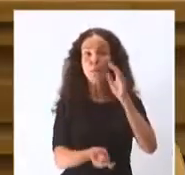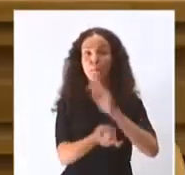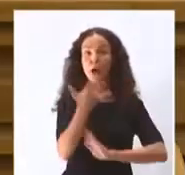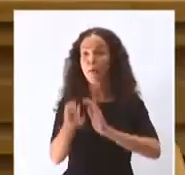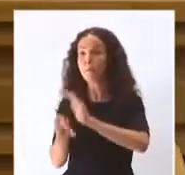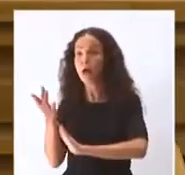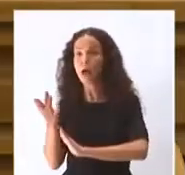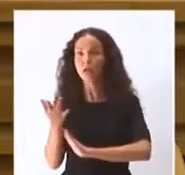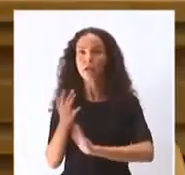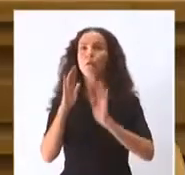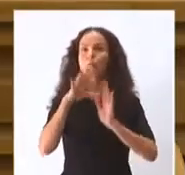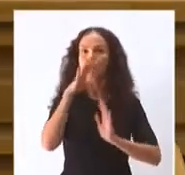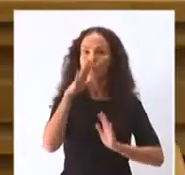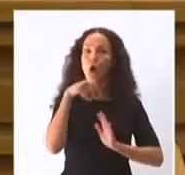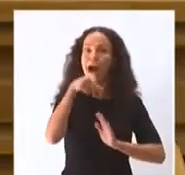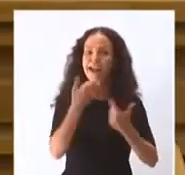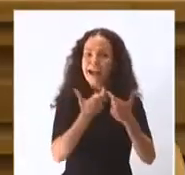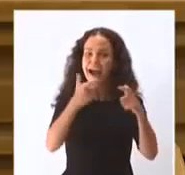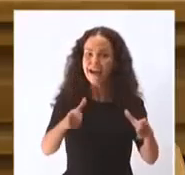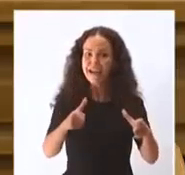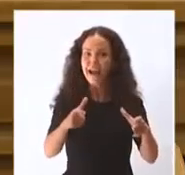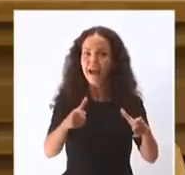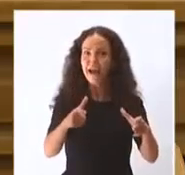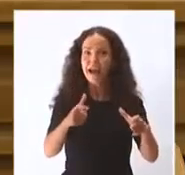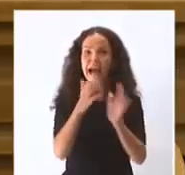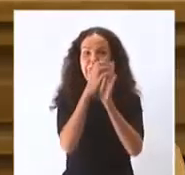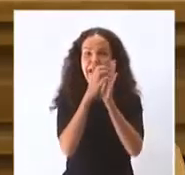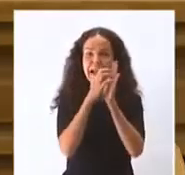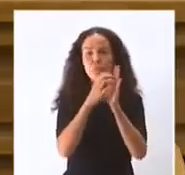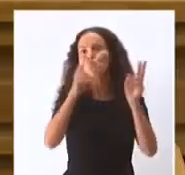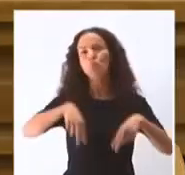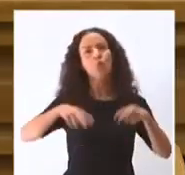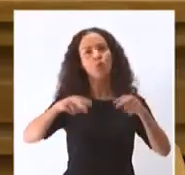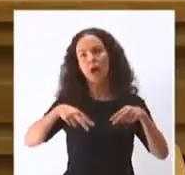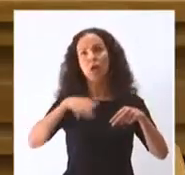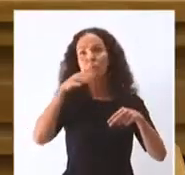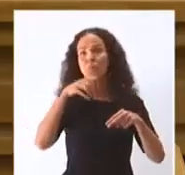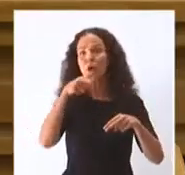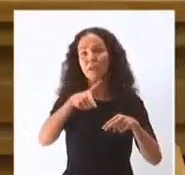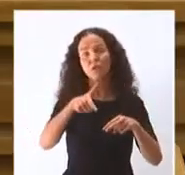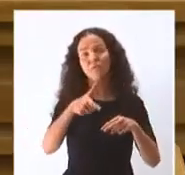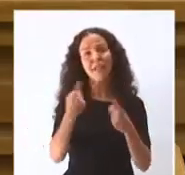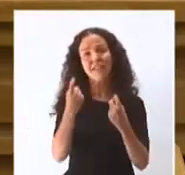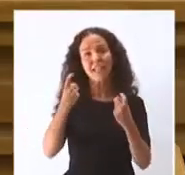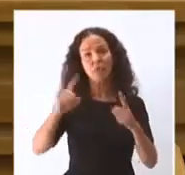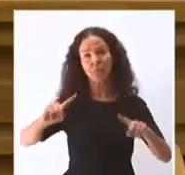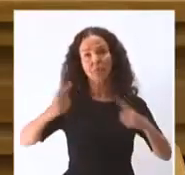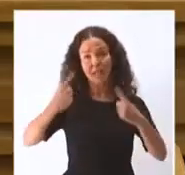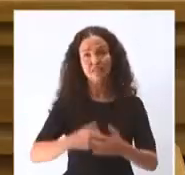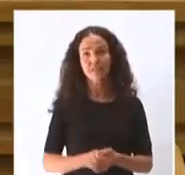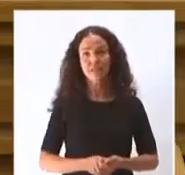constante es el área en el que no nos podemos permitir bajar sobre todos los aspectos más necesitados por eso